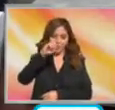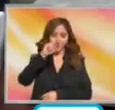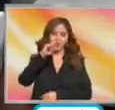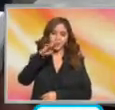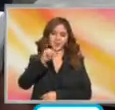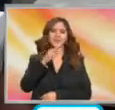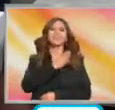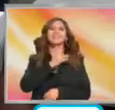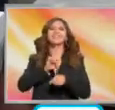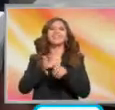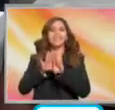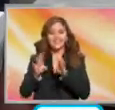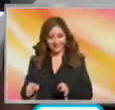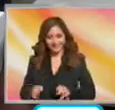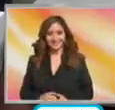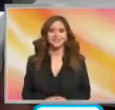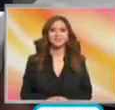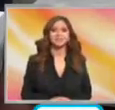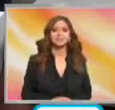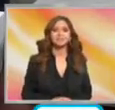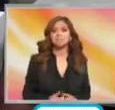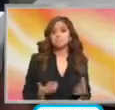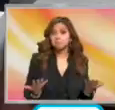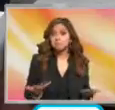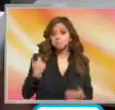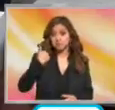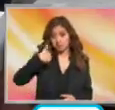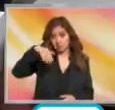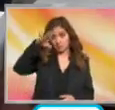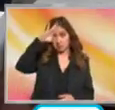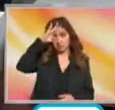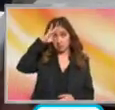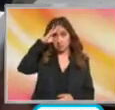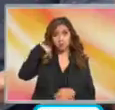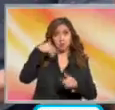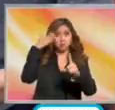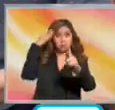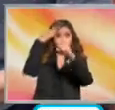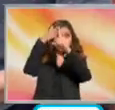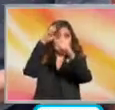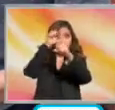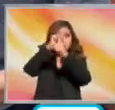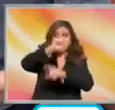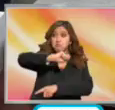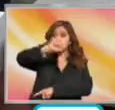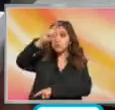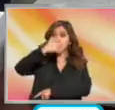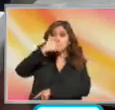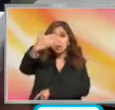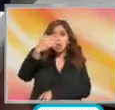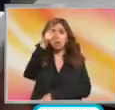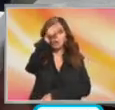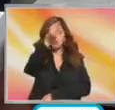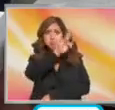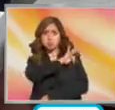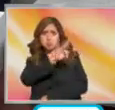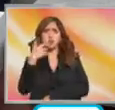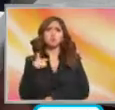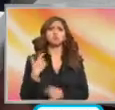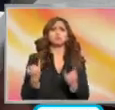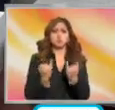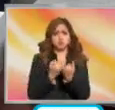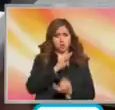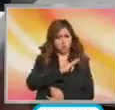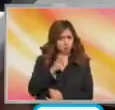Feliz, Buenos como siempre, de días. estar aquí con Porque ustedes. creemos que el éxito es muy fácil de alcanzar y que, ay, si otro lo logró, nosotros también. Claro. ¿Cómo es